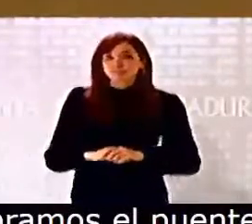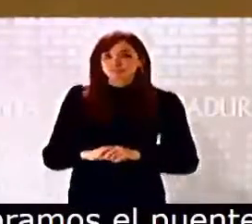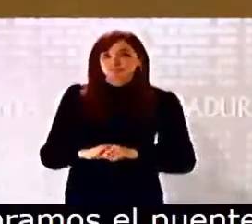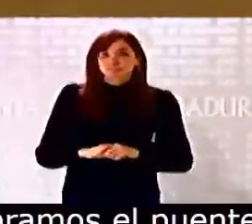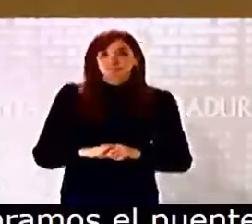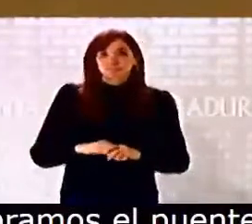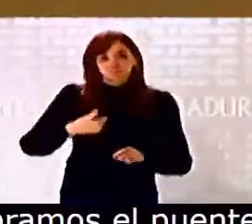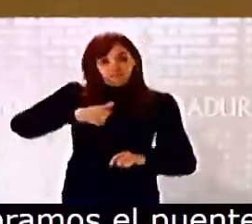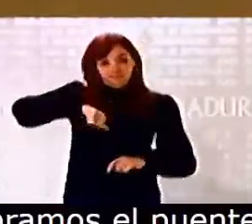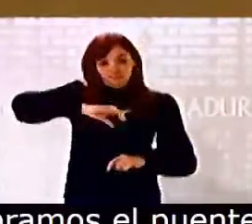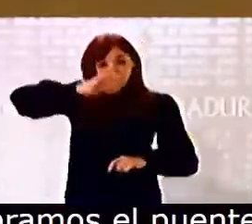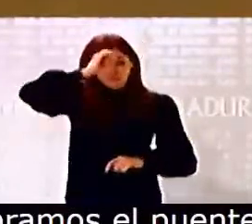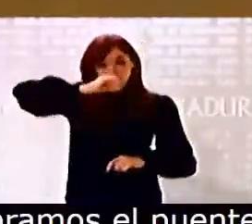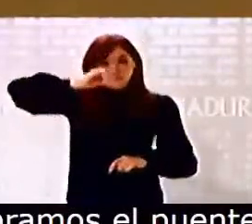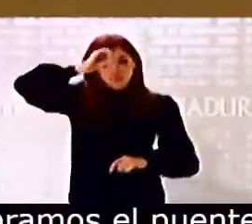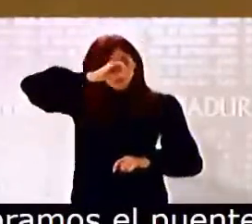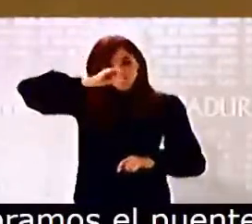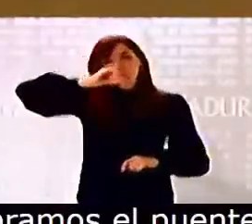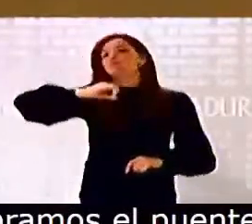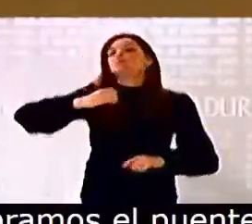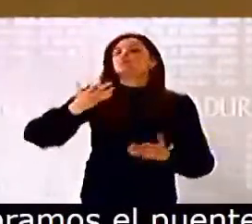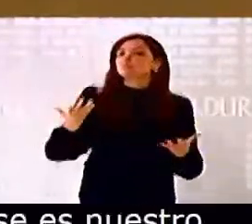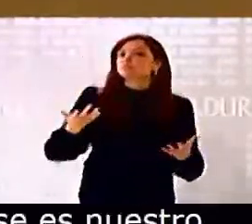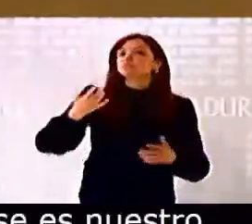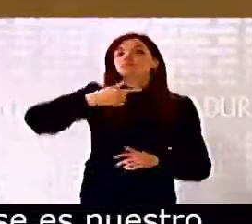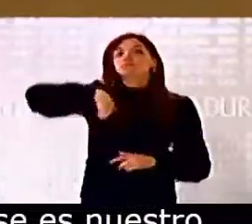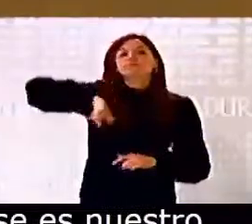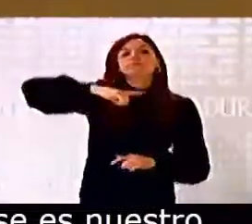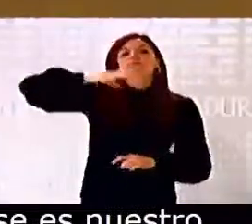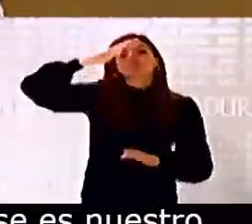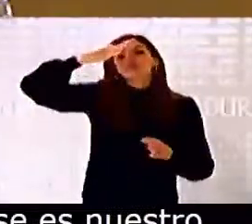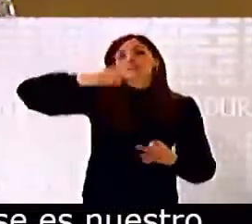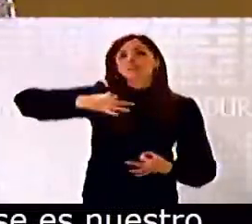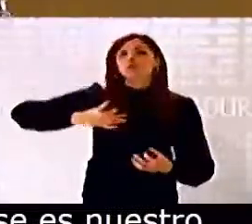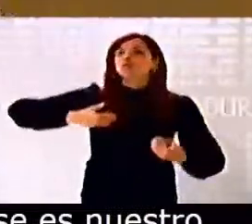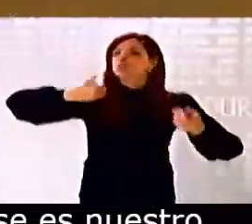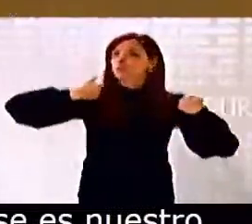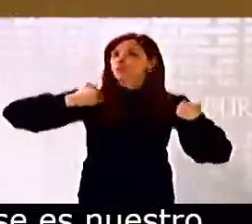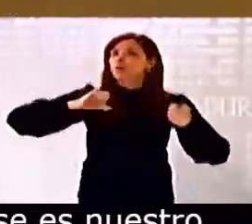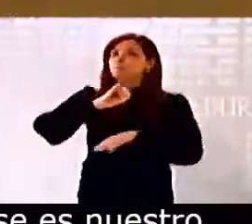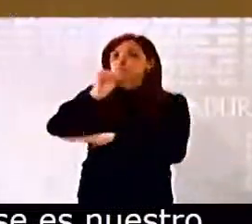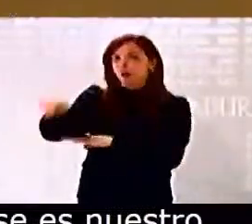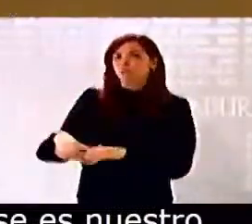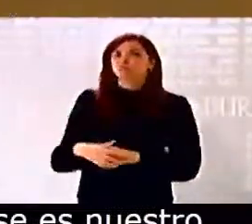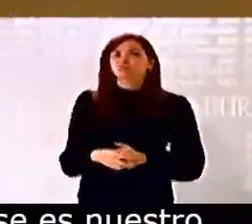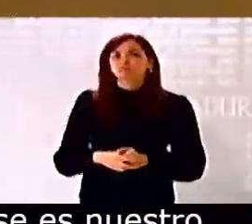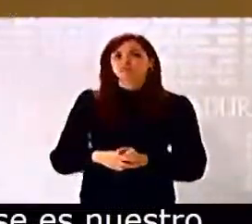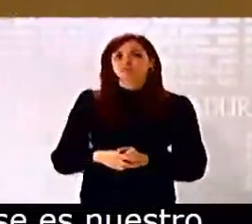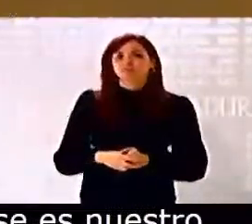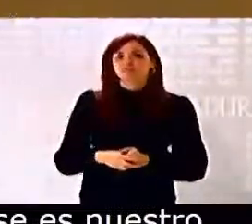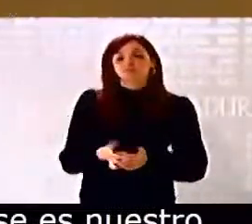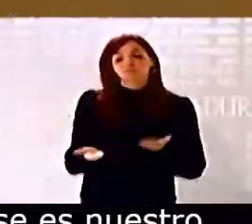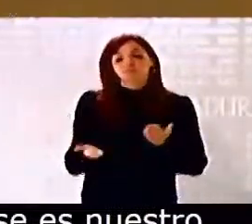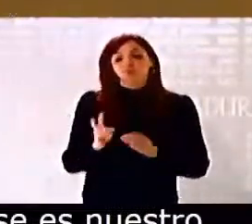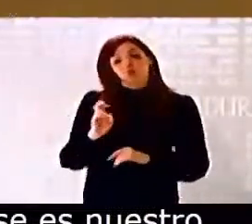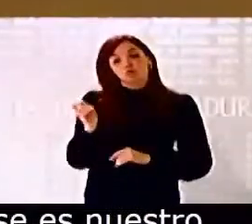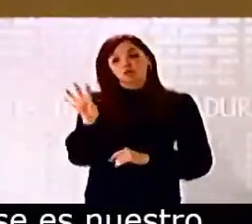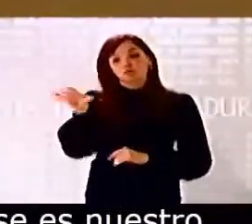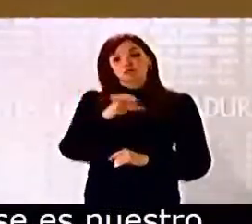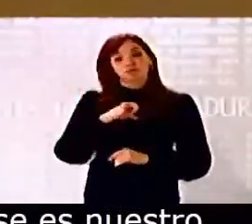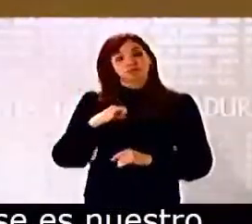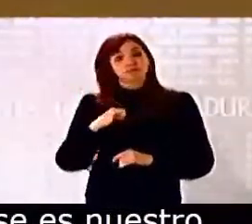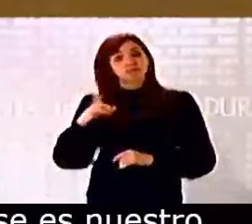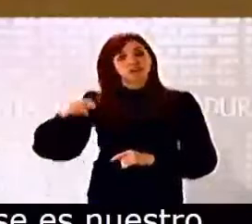Y nuestro posicionamiento creemos que es más responsable que el posicionamiento de comunidades autónomas que están